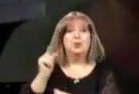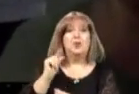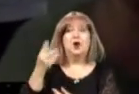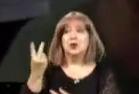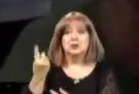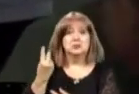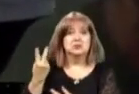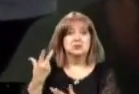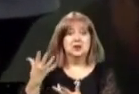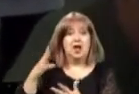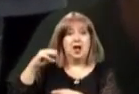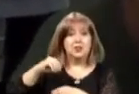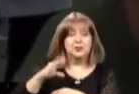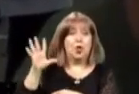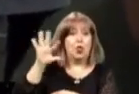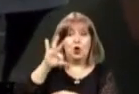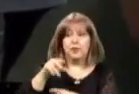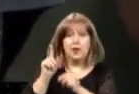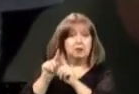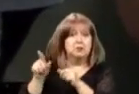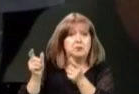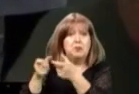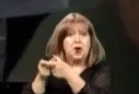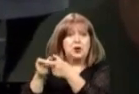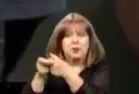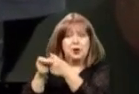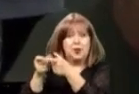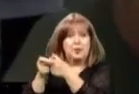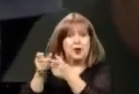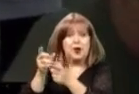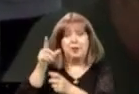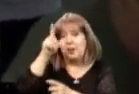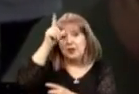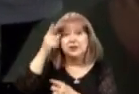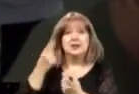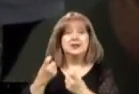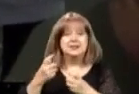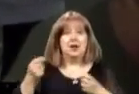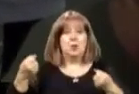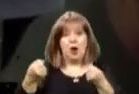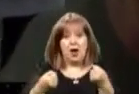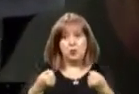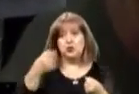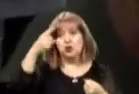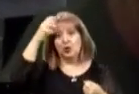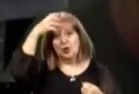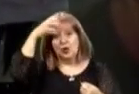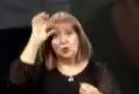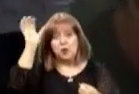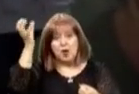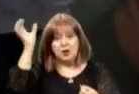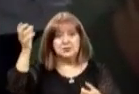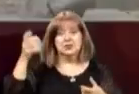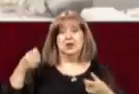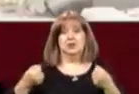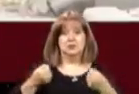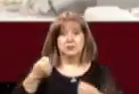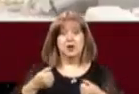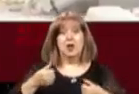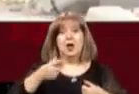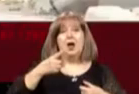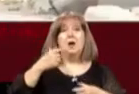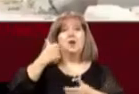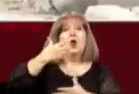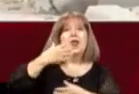policías todos los días, digamos. Lo que estamos pidiendo más es que haya más patrulla, más policía en las